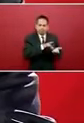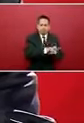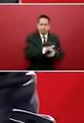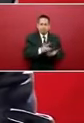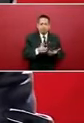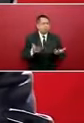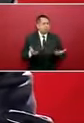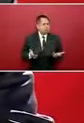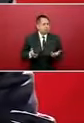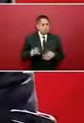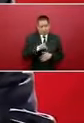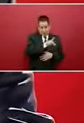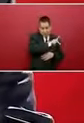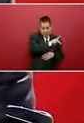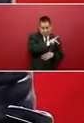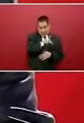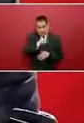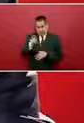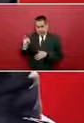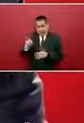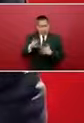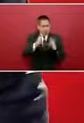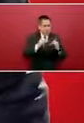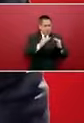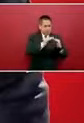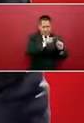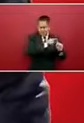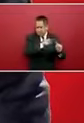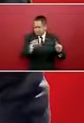Entonces, todos los hogares pobres